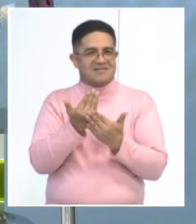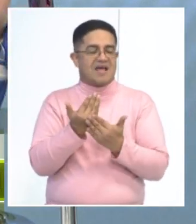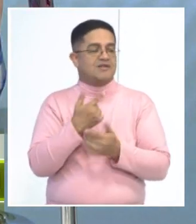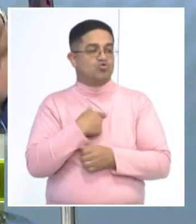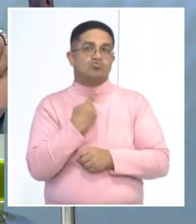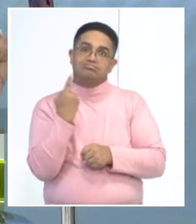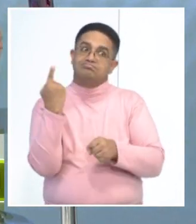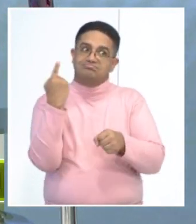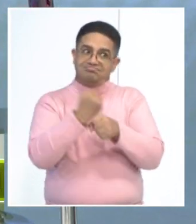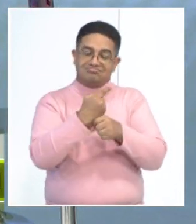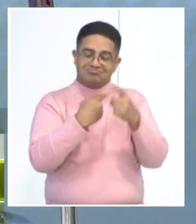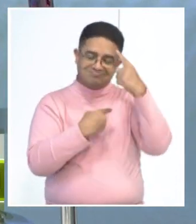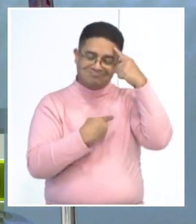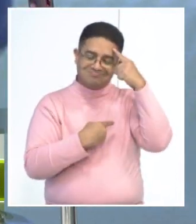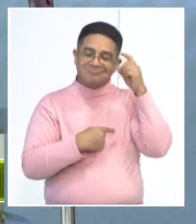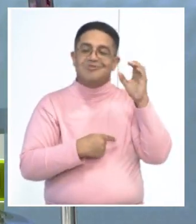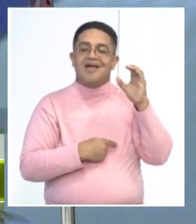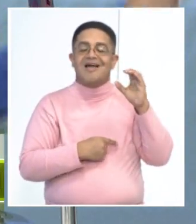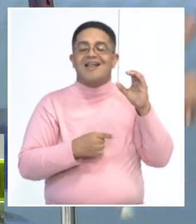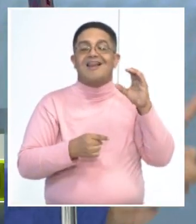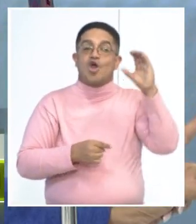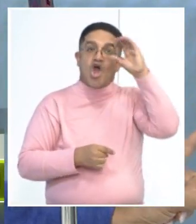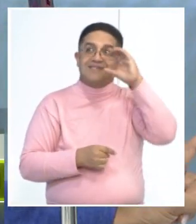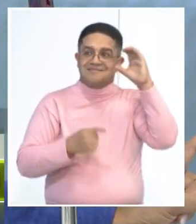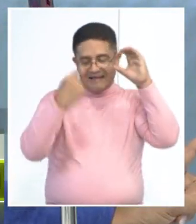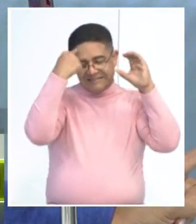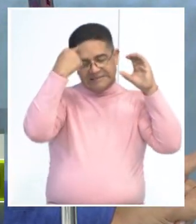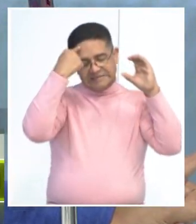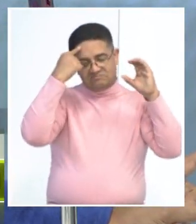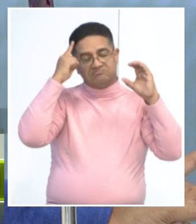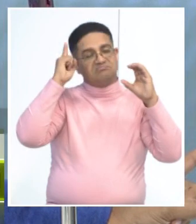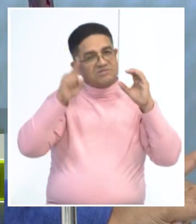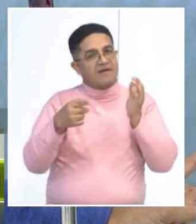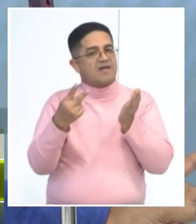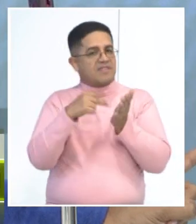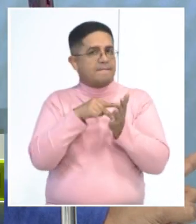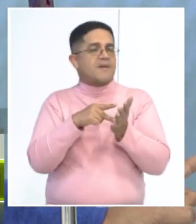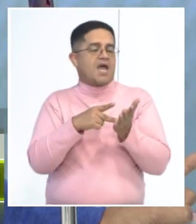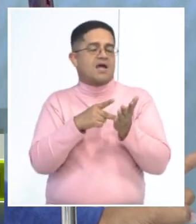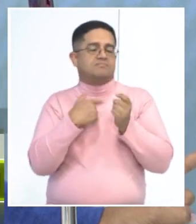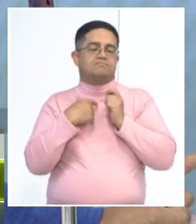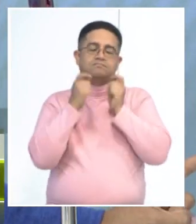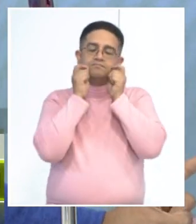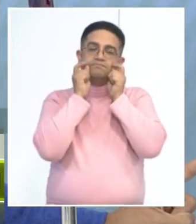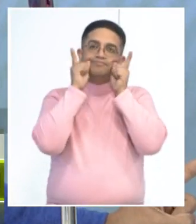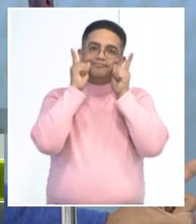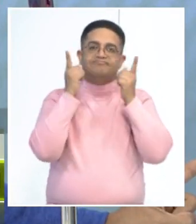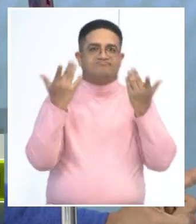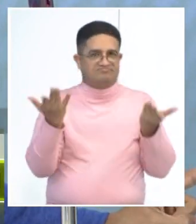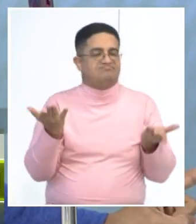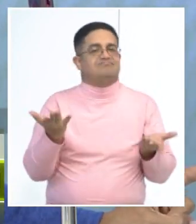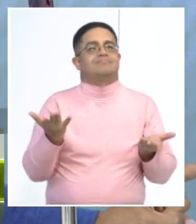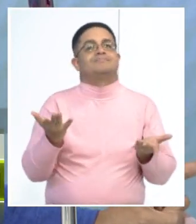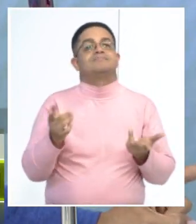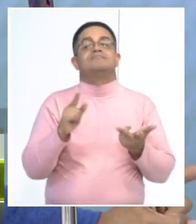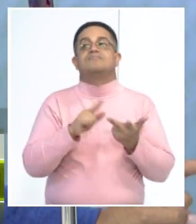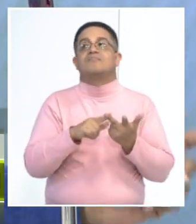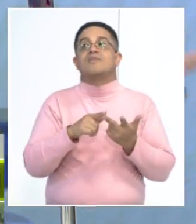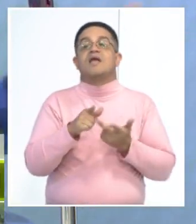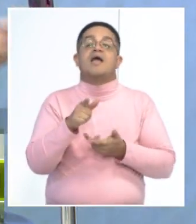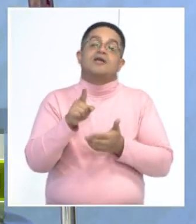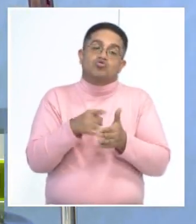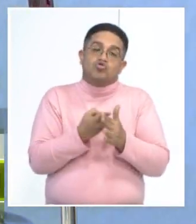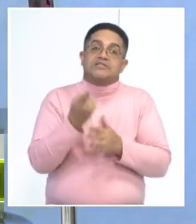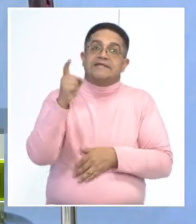al inconsciente y decir que te despierte a tal hora, ¿cómo no vamos a poder dar órdenes conscientes? Para eso